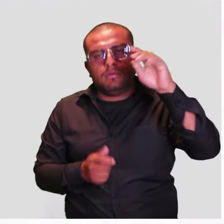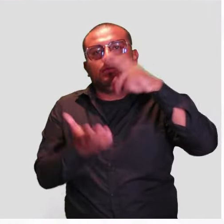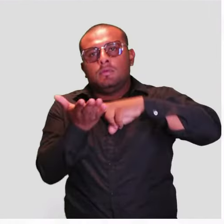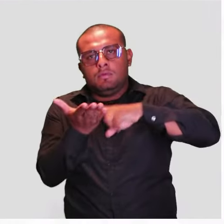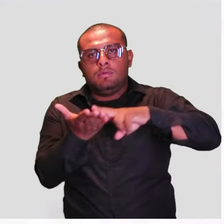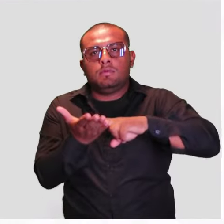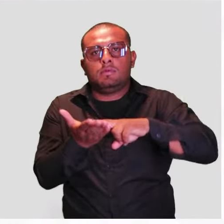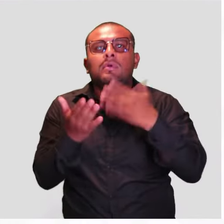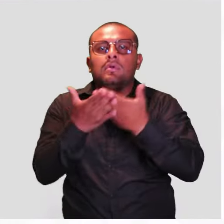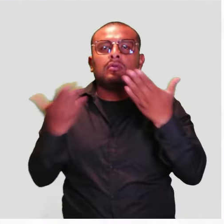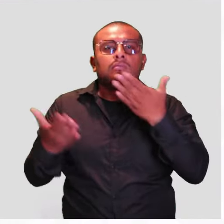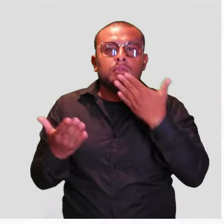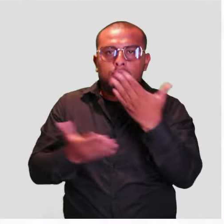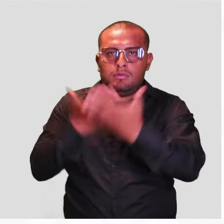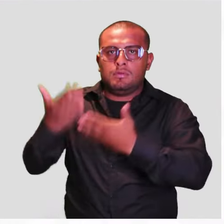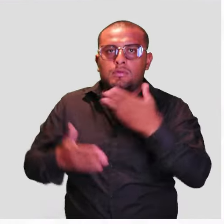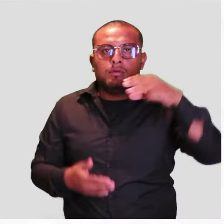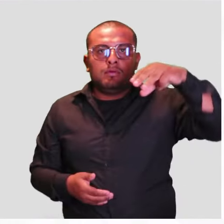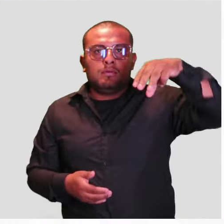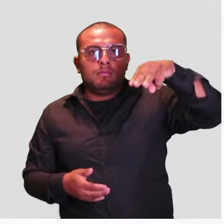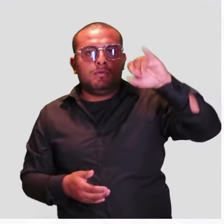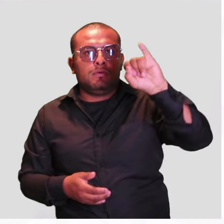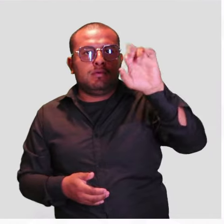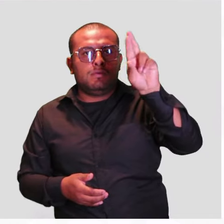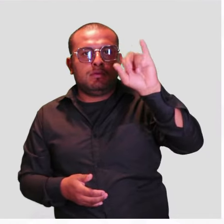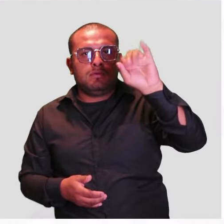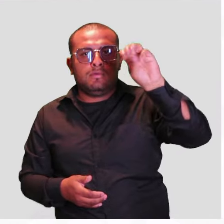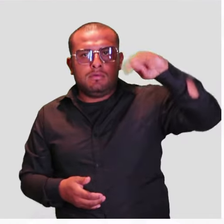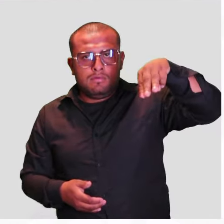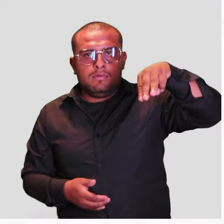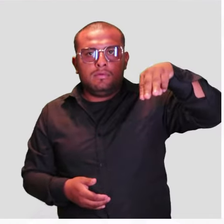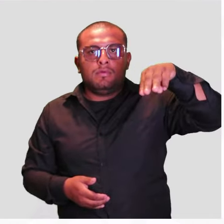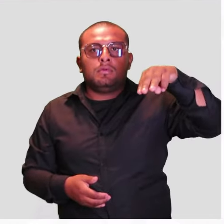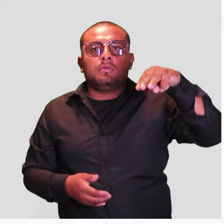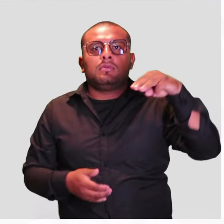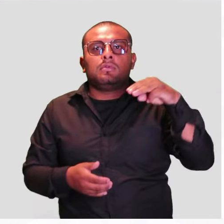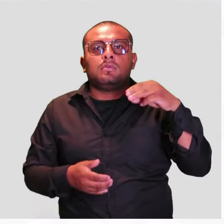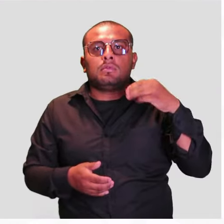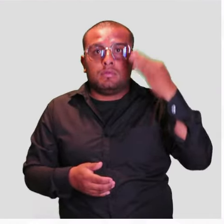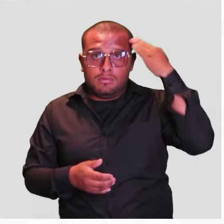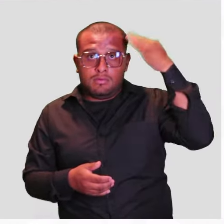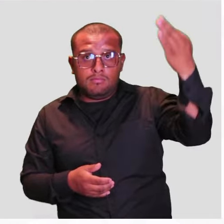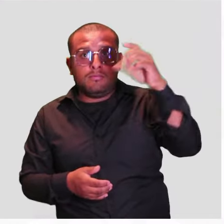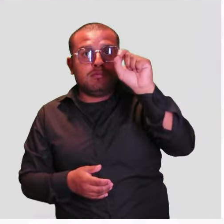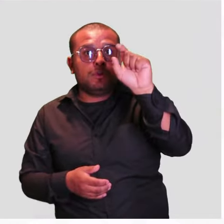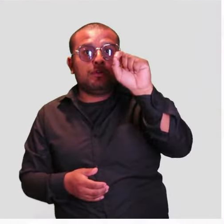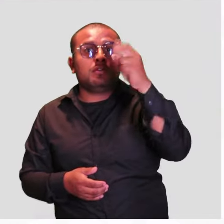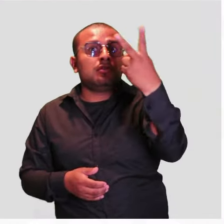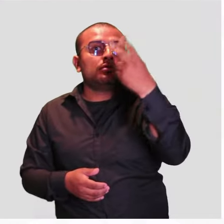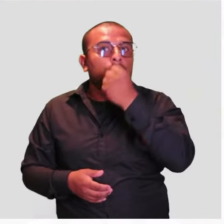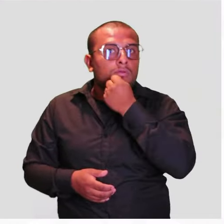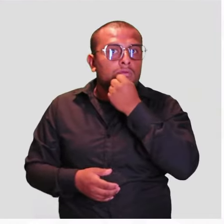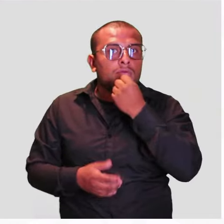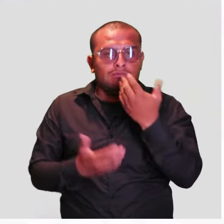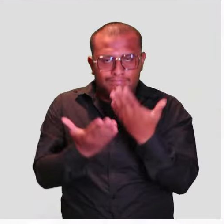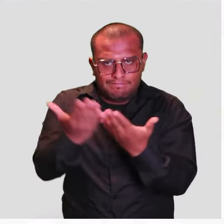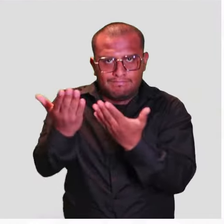voz a la candidata Miriam de Jesús Gómez Anaya. Candidata, le restan 22 segundos de su tiempo. Adelante.